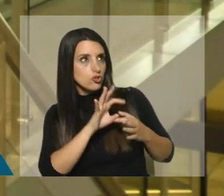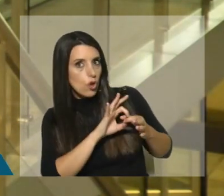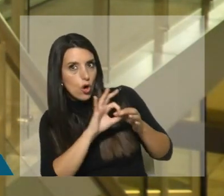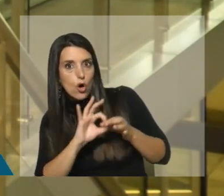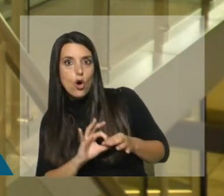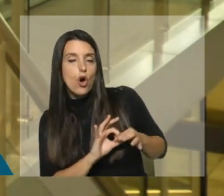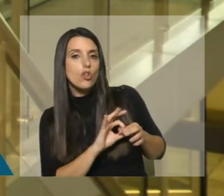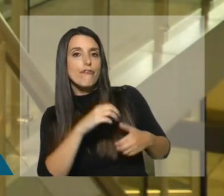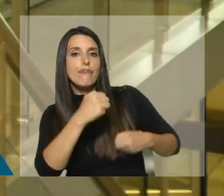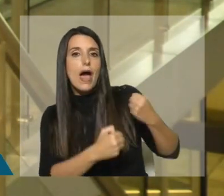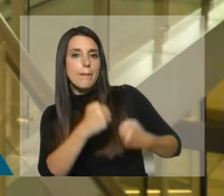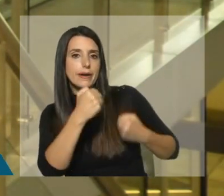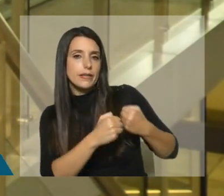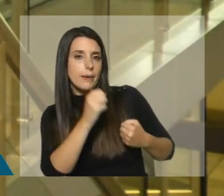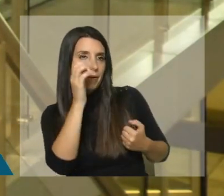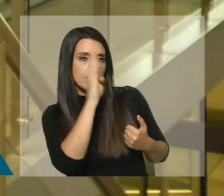una fabricación común de